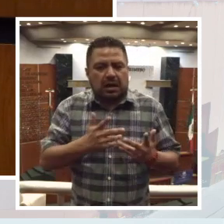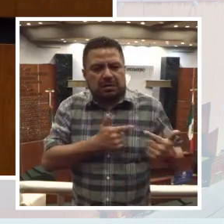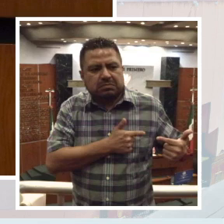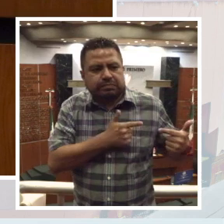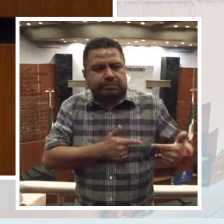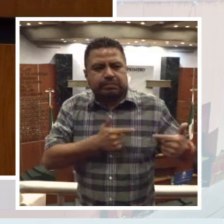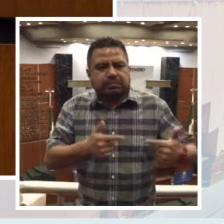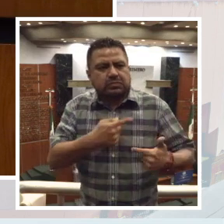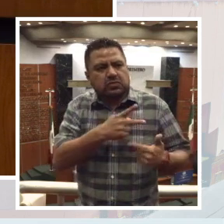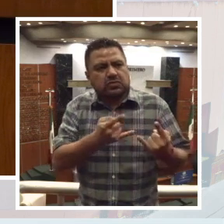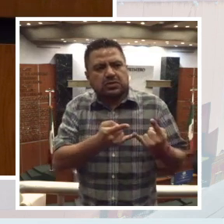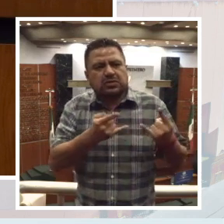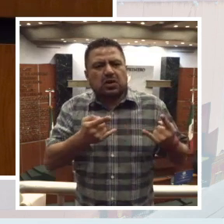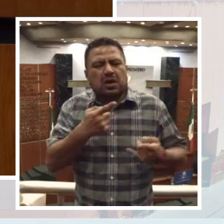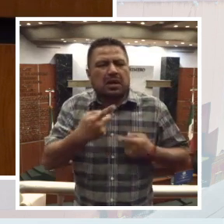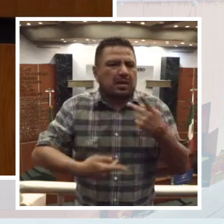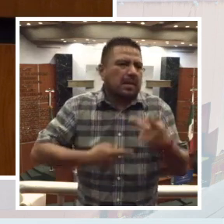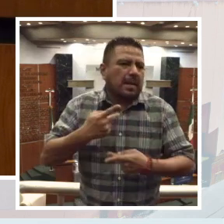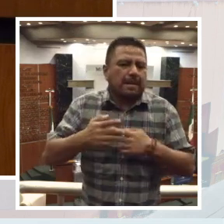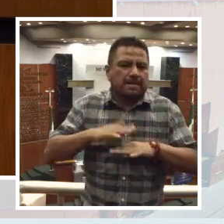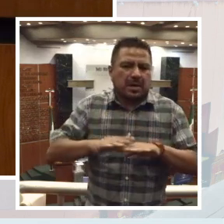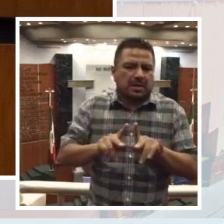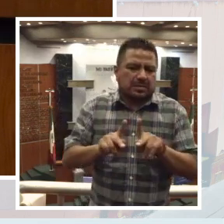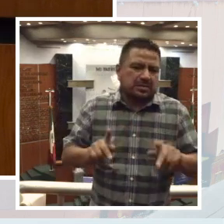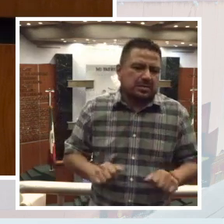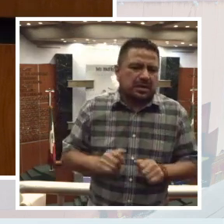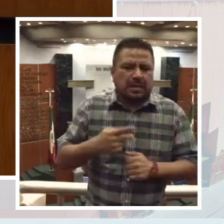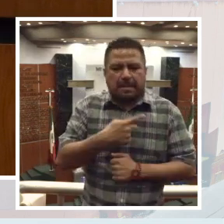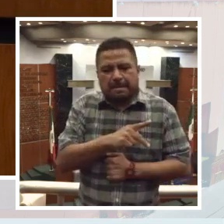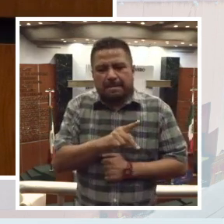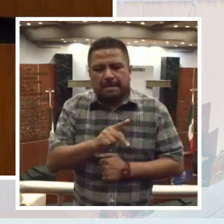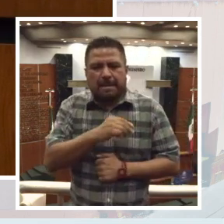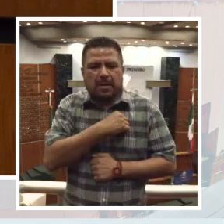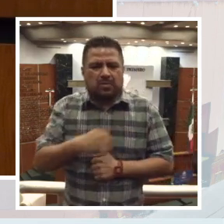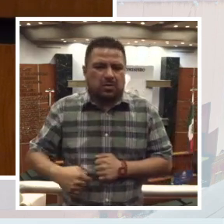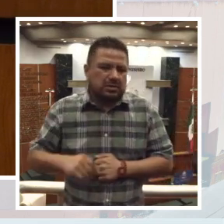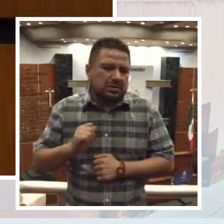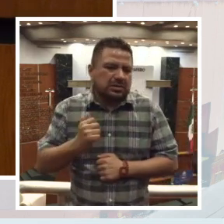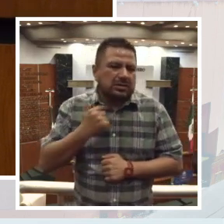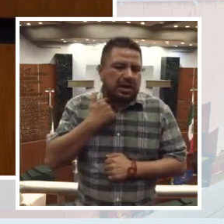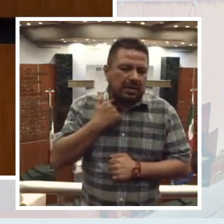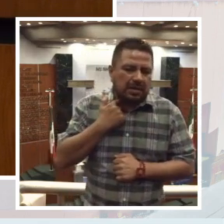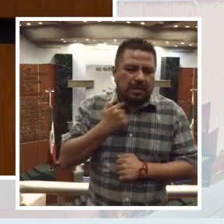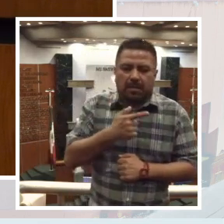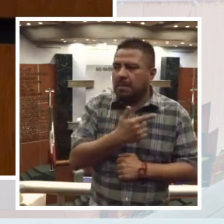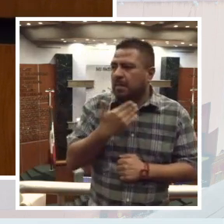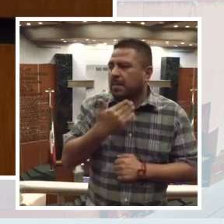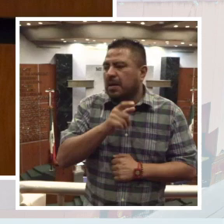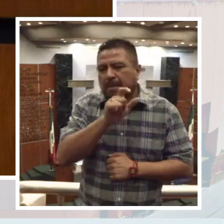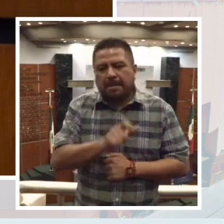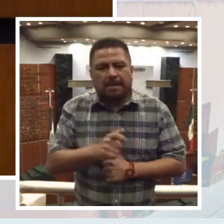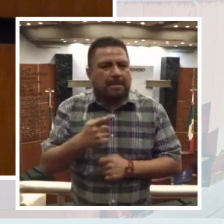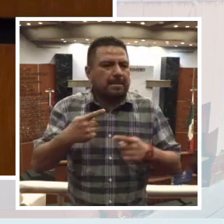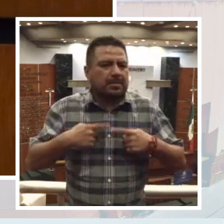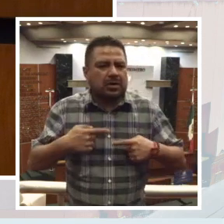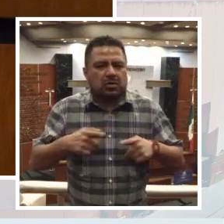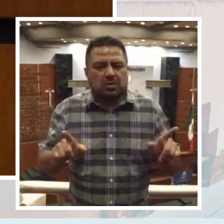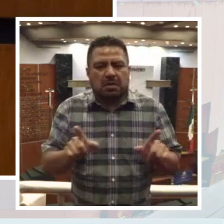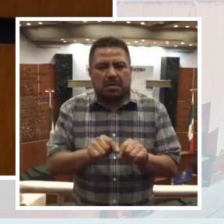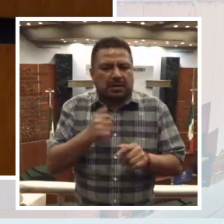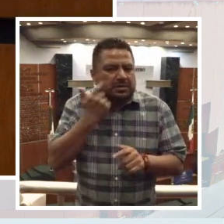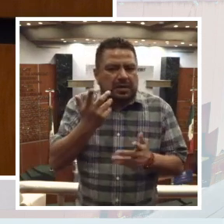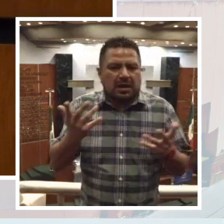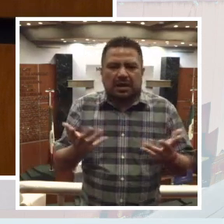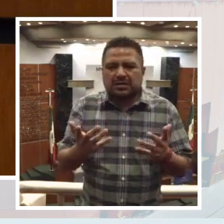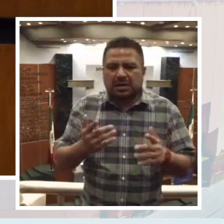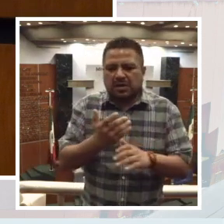su historia y su discurso de pacificación Alejandro arcos fue un hombre de bien que solo intentó hacer las cosas de